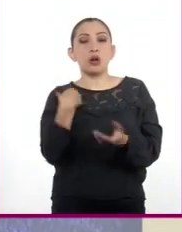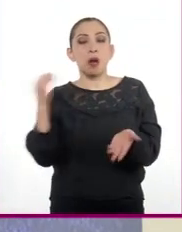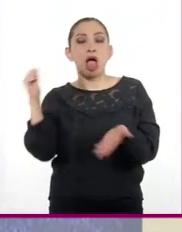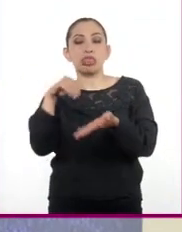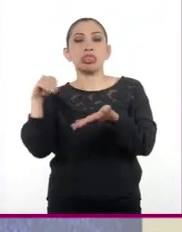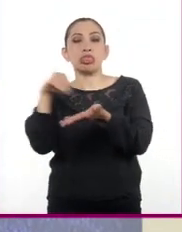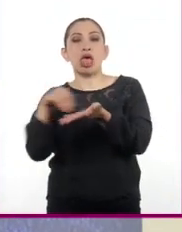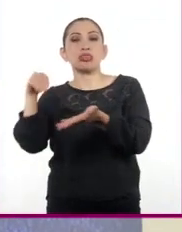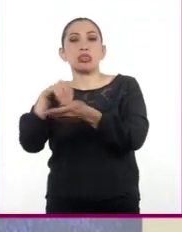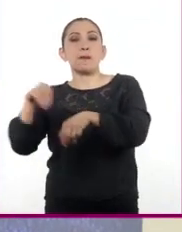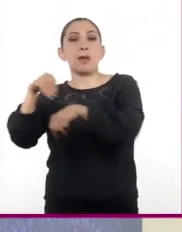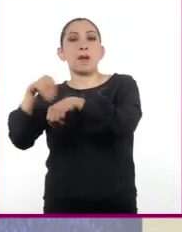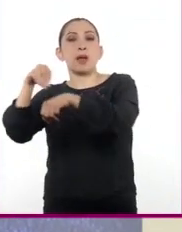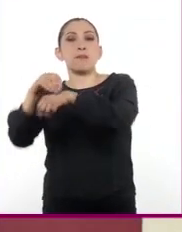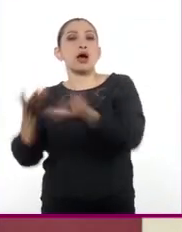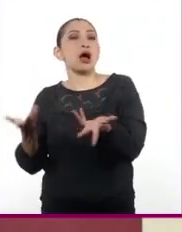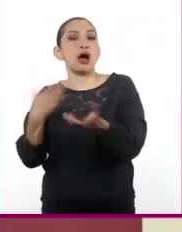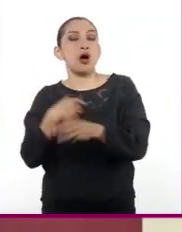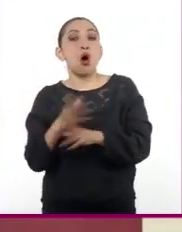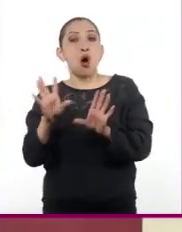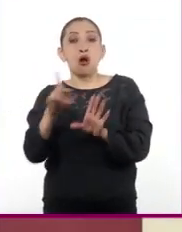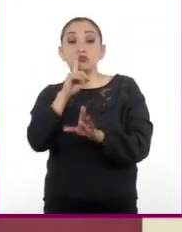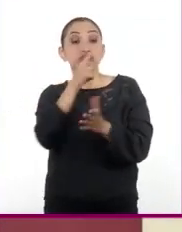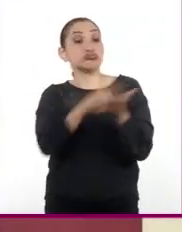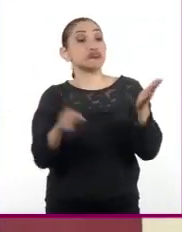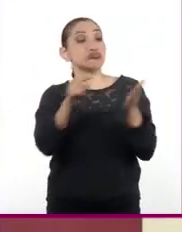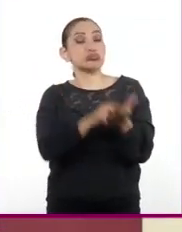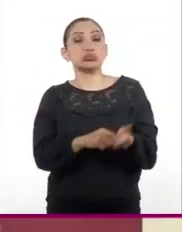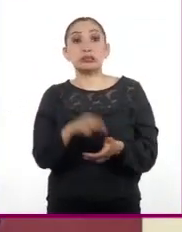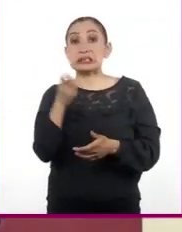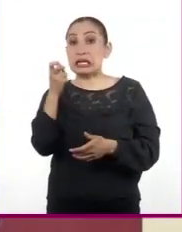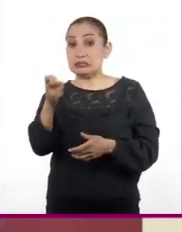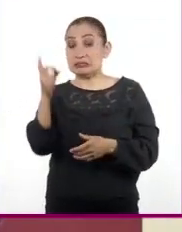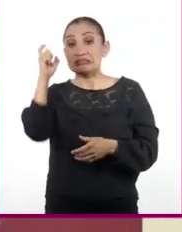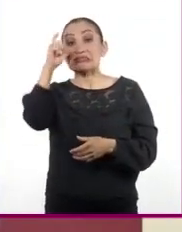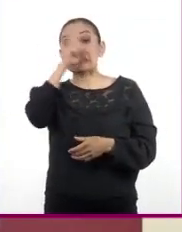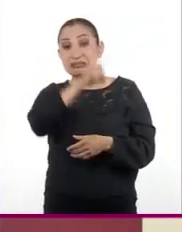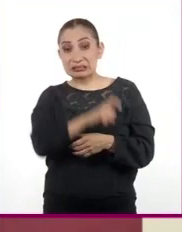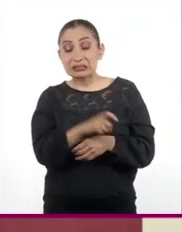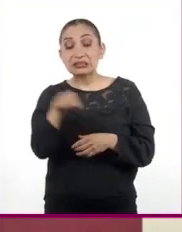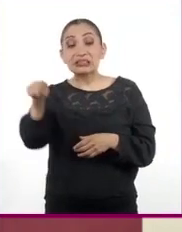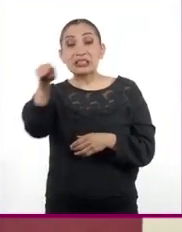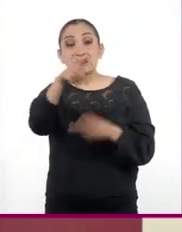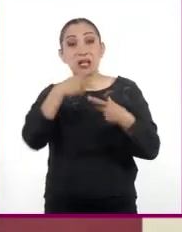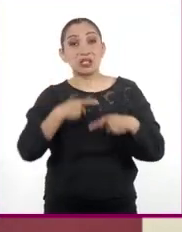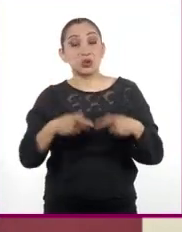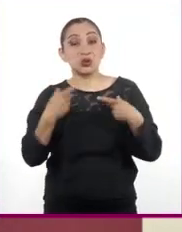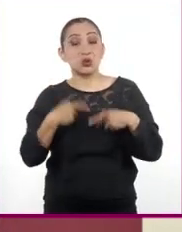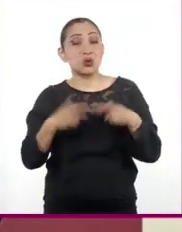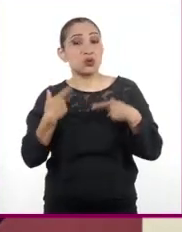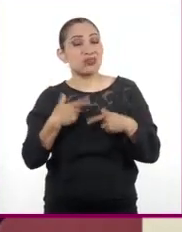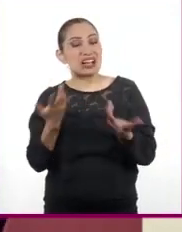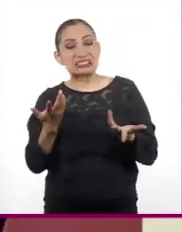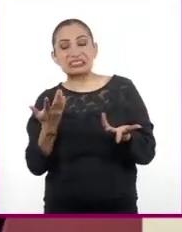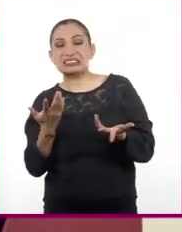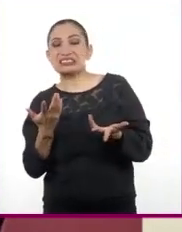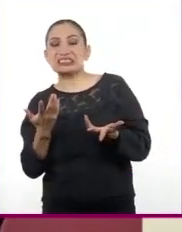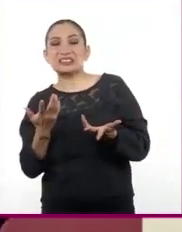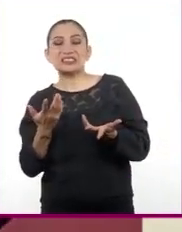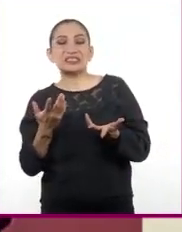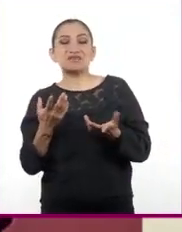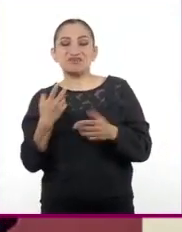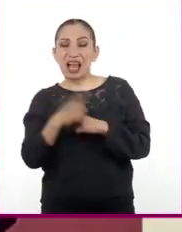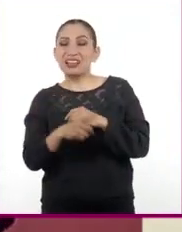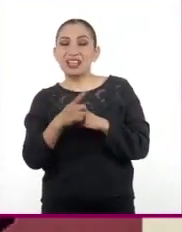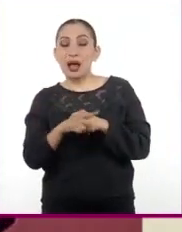censura? Bueno, es muy importante porque las repercusiones que tiene la sociedad tienen que ver con